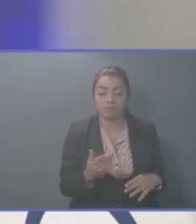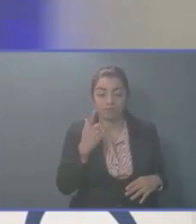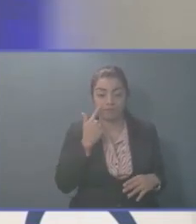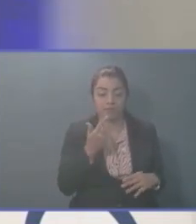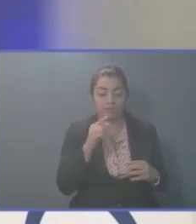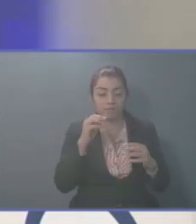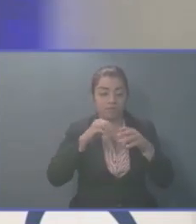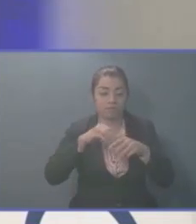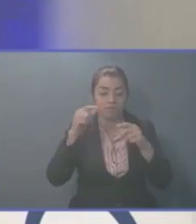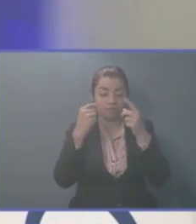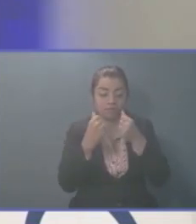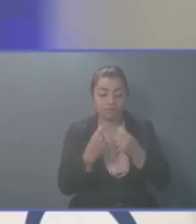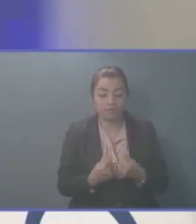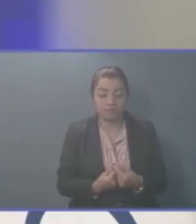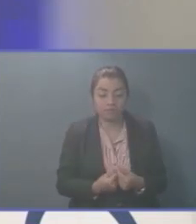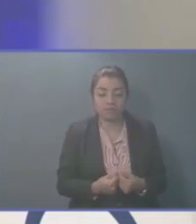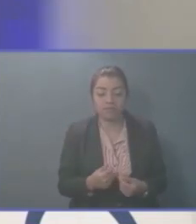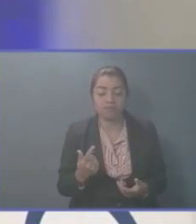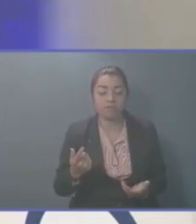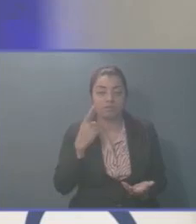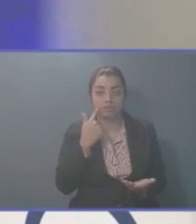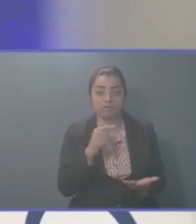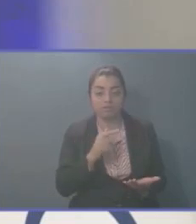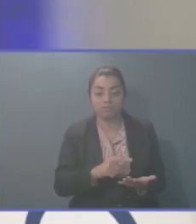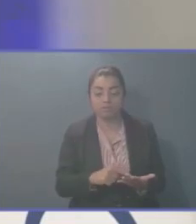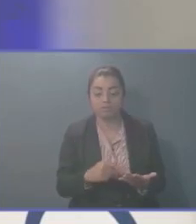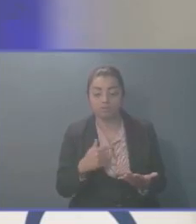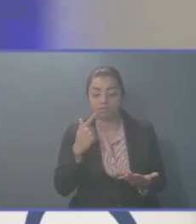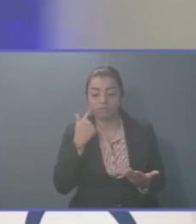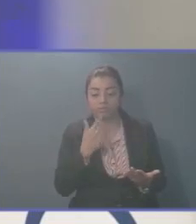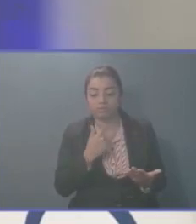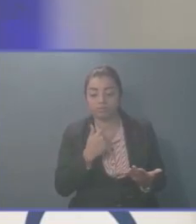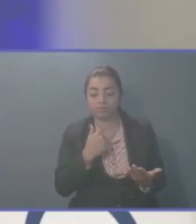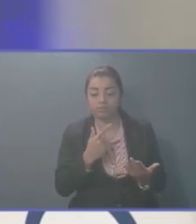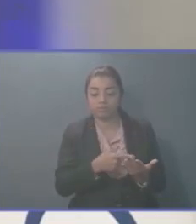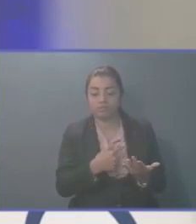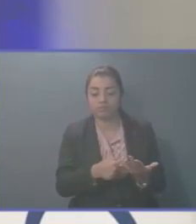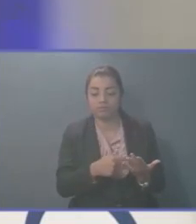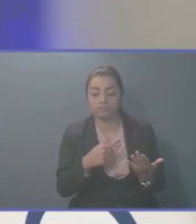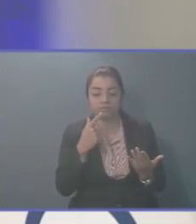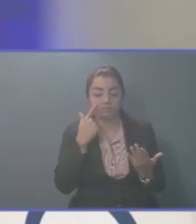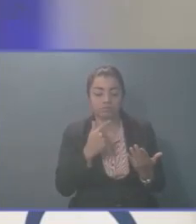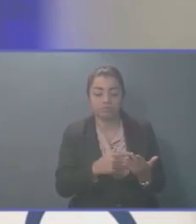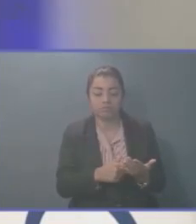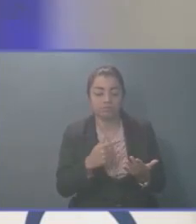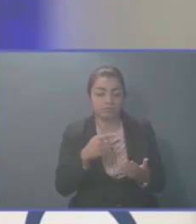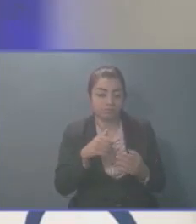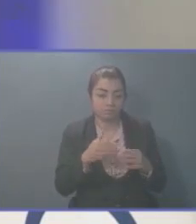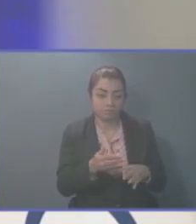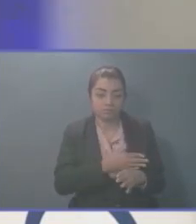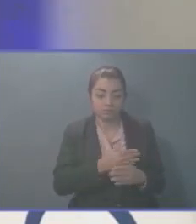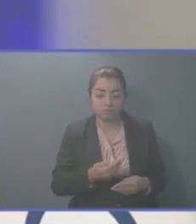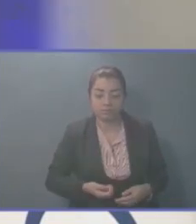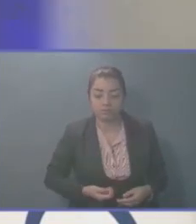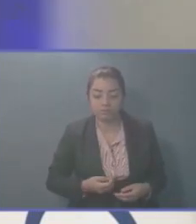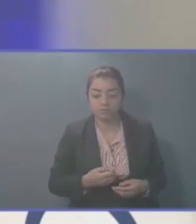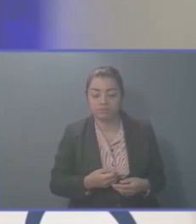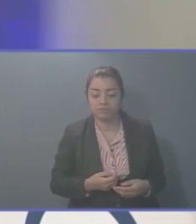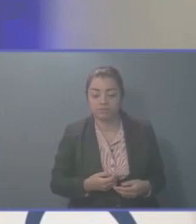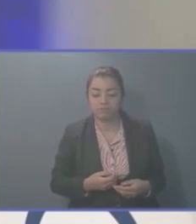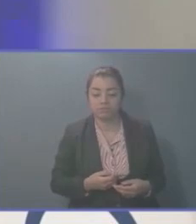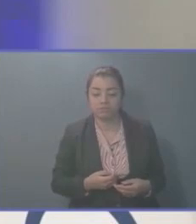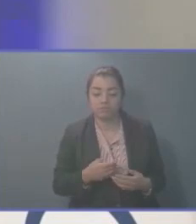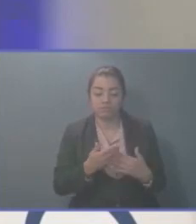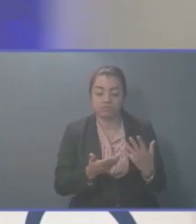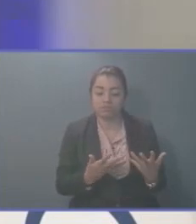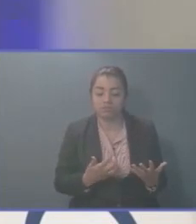el préstamo. Él no puede estar, digamos, ya también adelantando qué es lo que esta Asamblea tiene